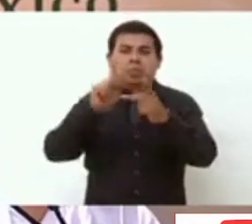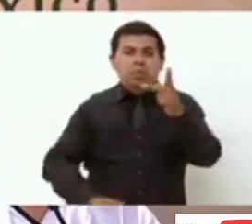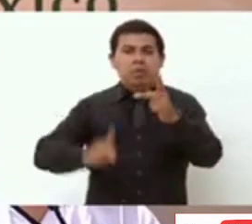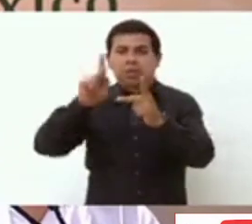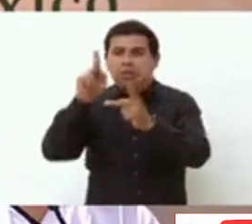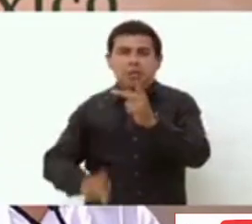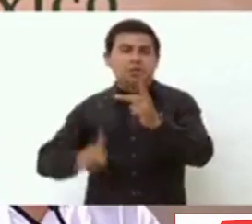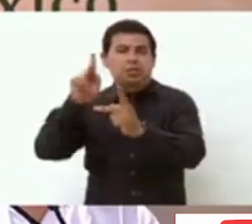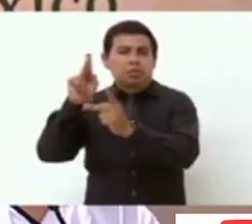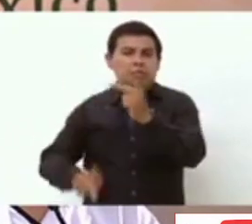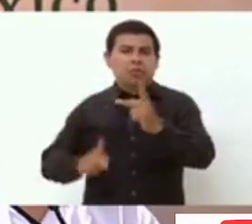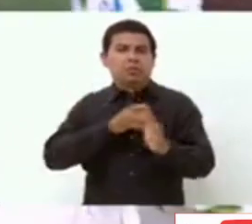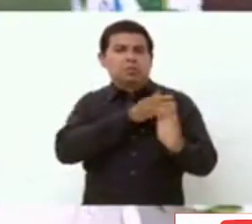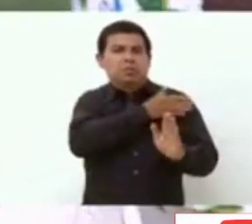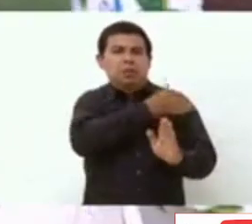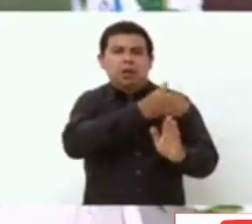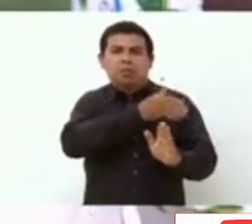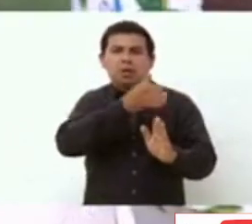inconcluso, que estaba suspendido,